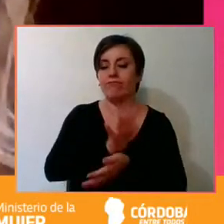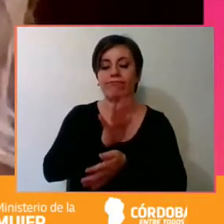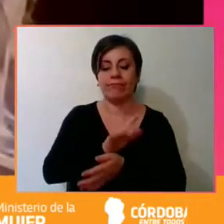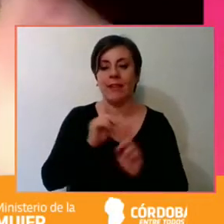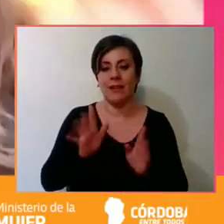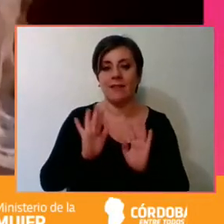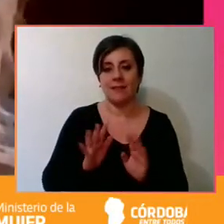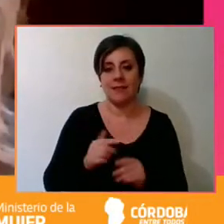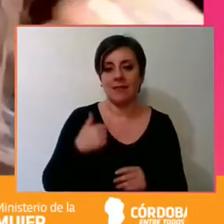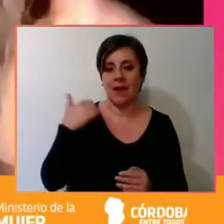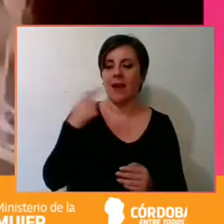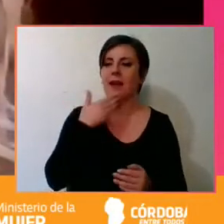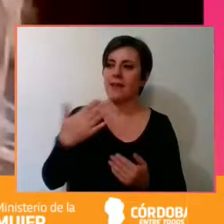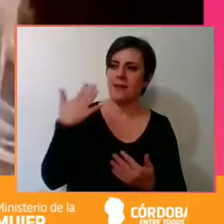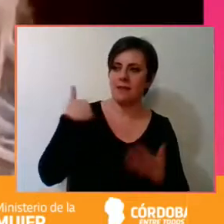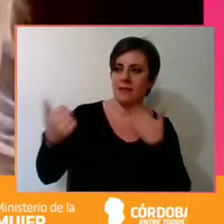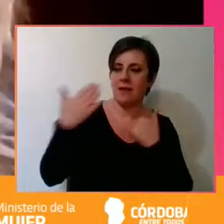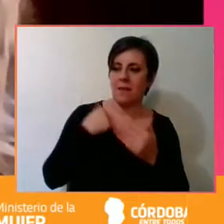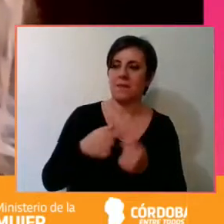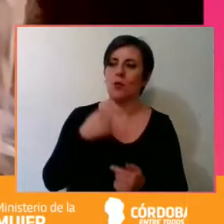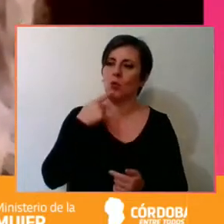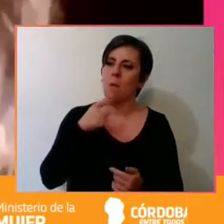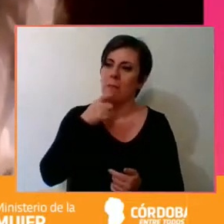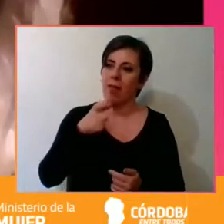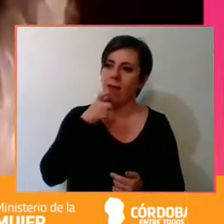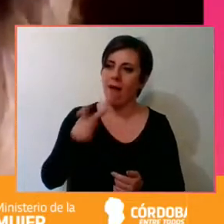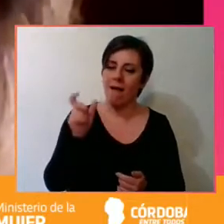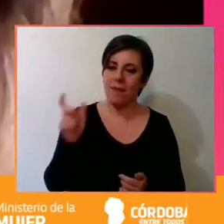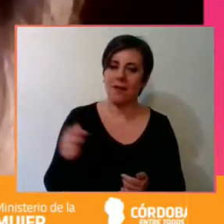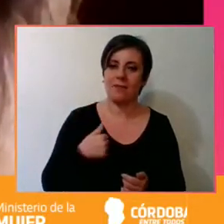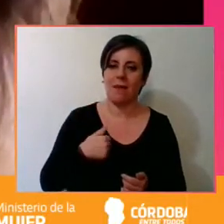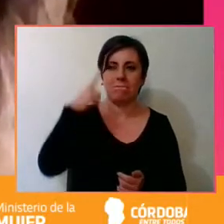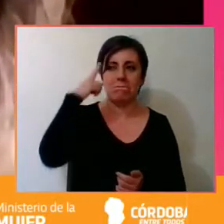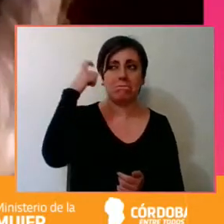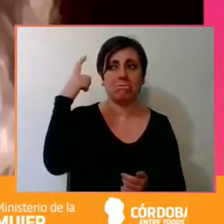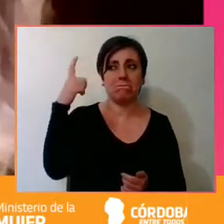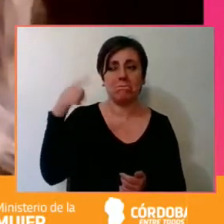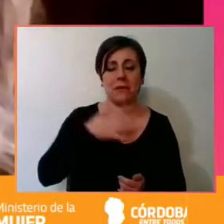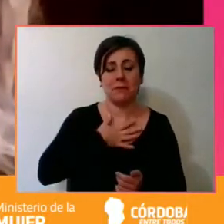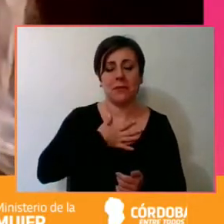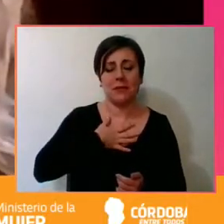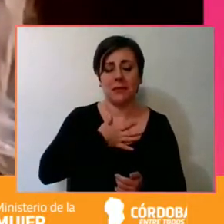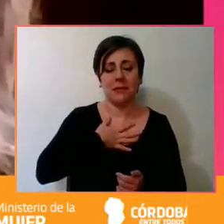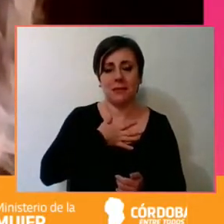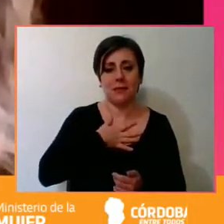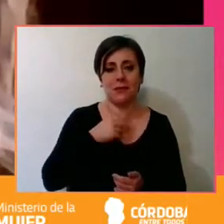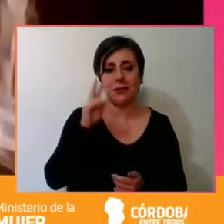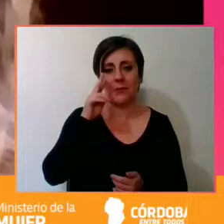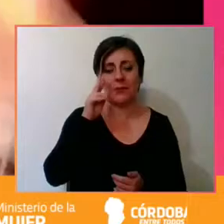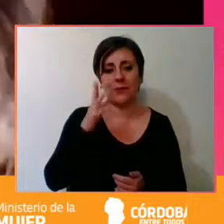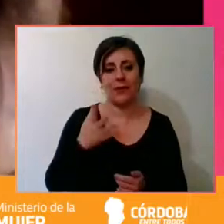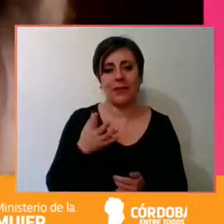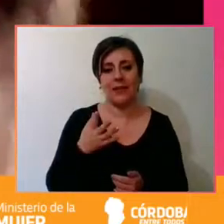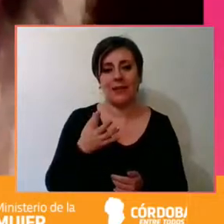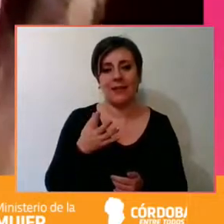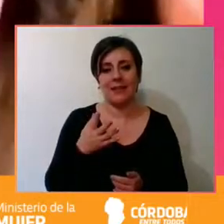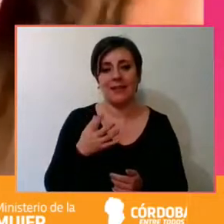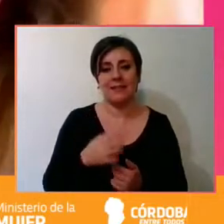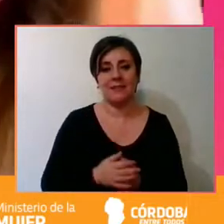por convocarnos, gracias por tus palabras. No sabes la nostalgia que me ha dado, Claudia, cuando vi,